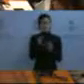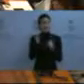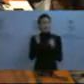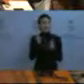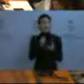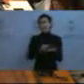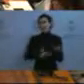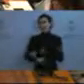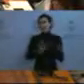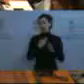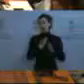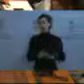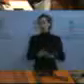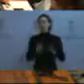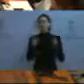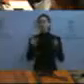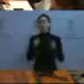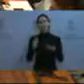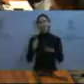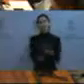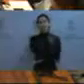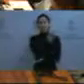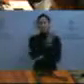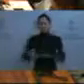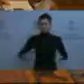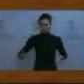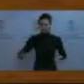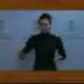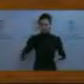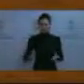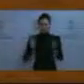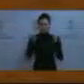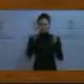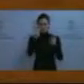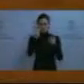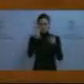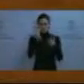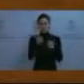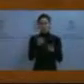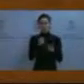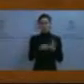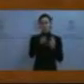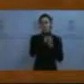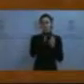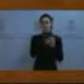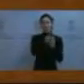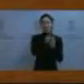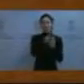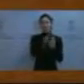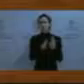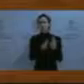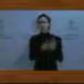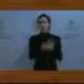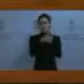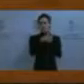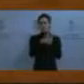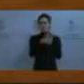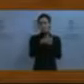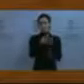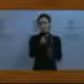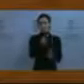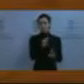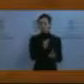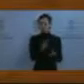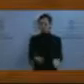Como verán, tiene dos partes muy claramente diferenciadas. Los puntos 1 y 2 de la moción subsiguiente se refieren a la necesidad